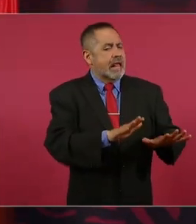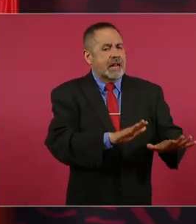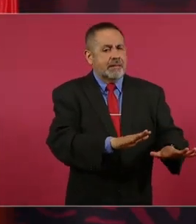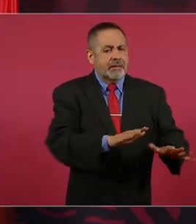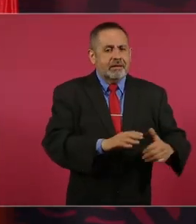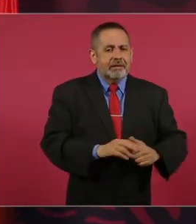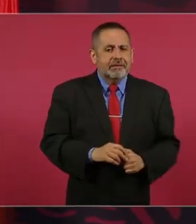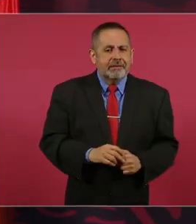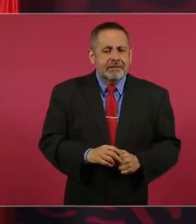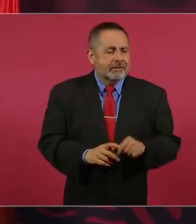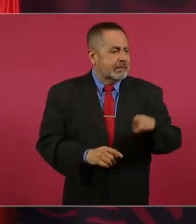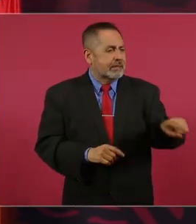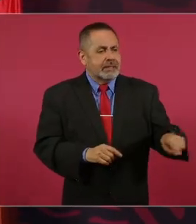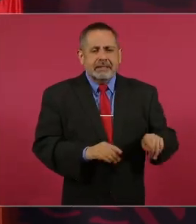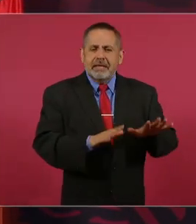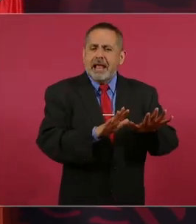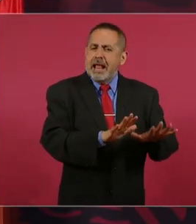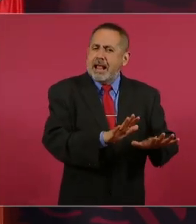Que se serenen,